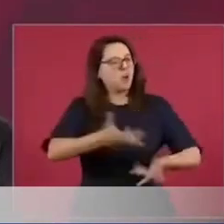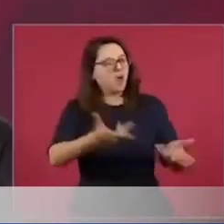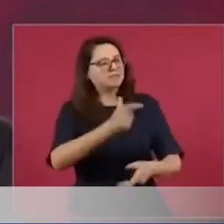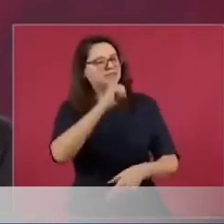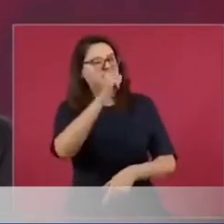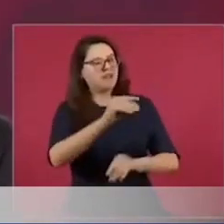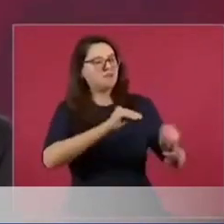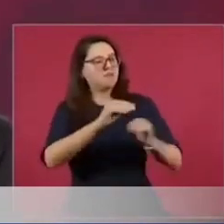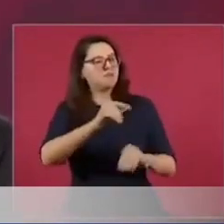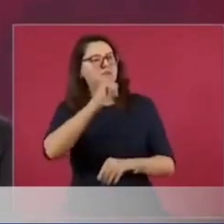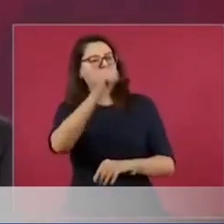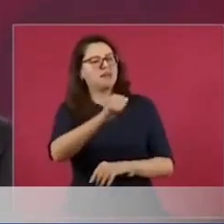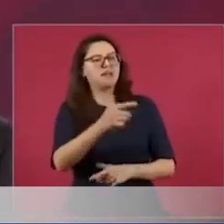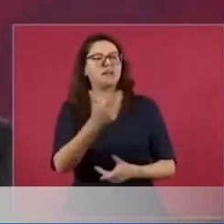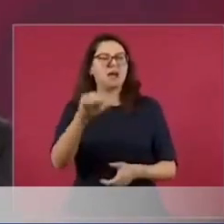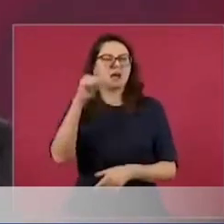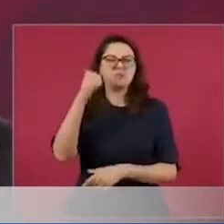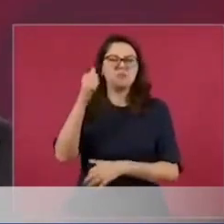Acapulco,